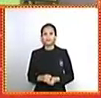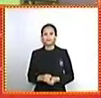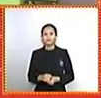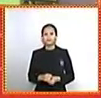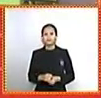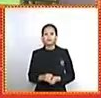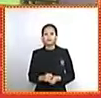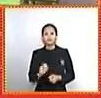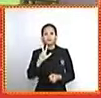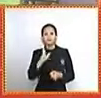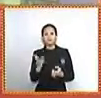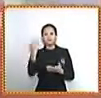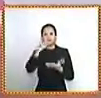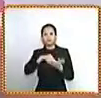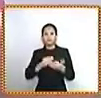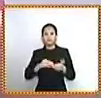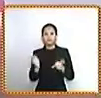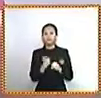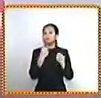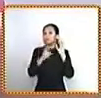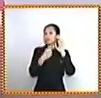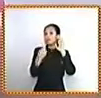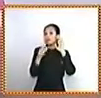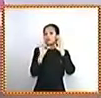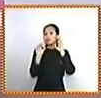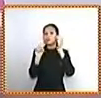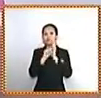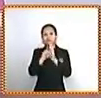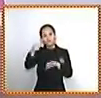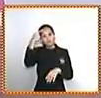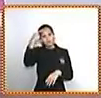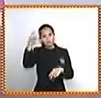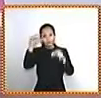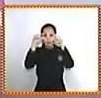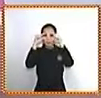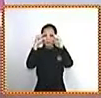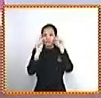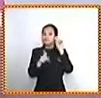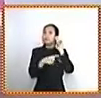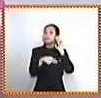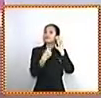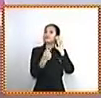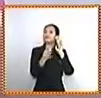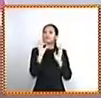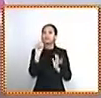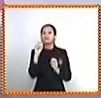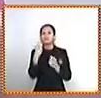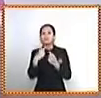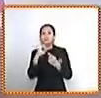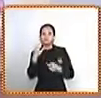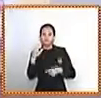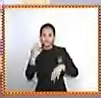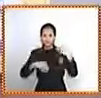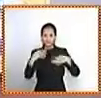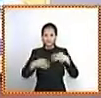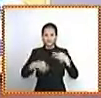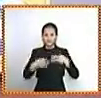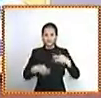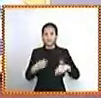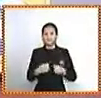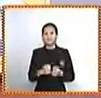Y este es el 3, número ganador para la diaria 90 con su símbolo de sueños lentes y para más uno 90 más 3. Muchas